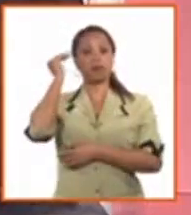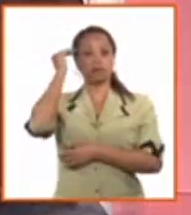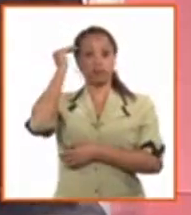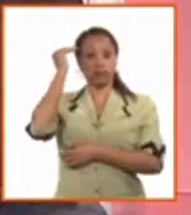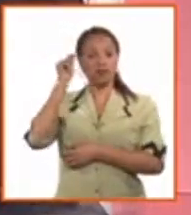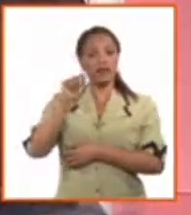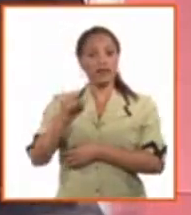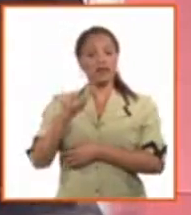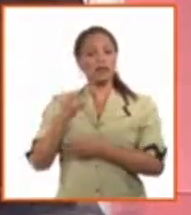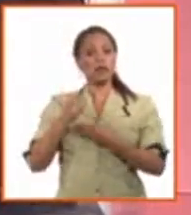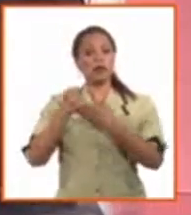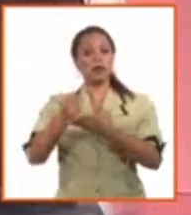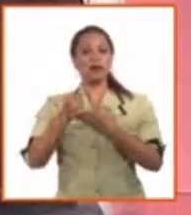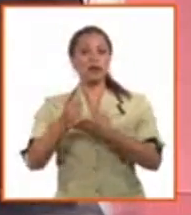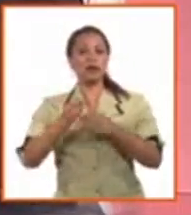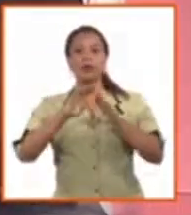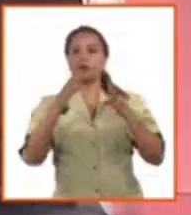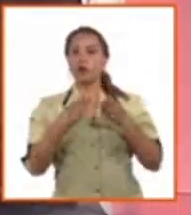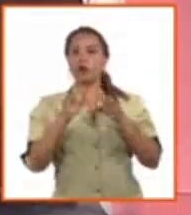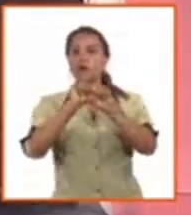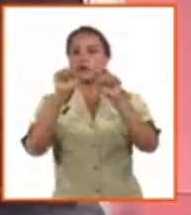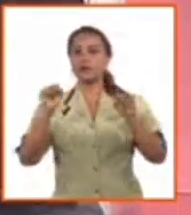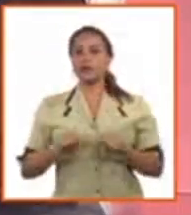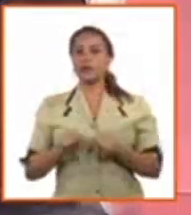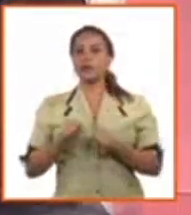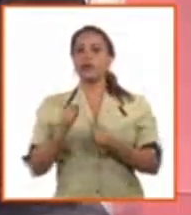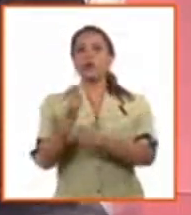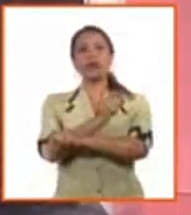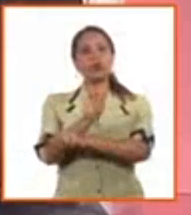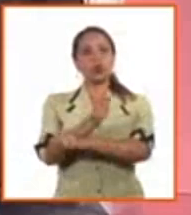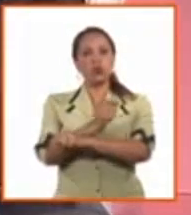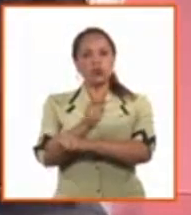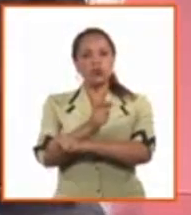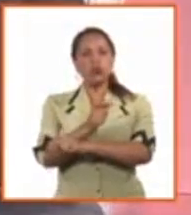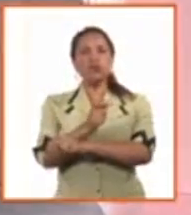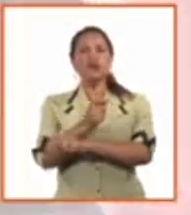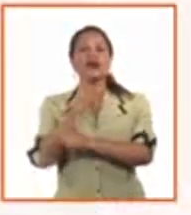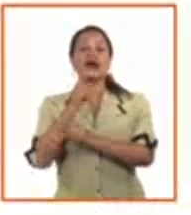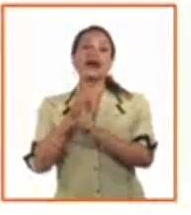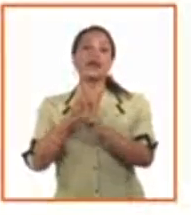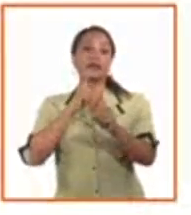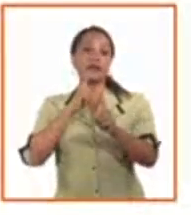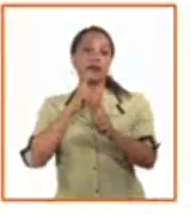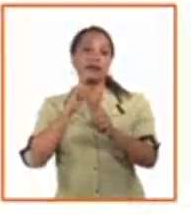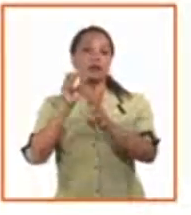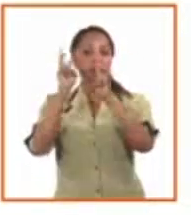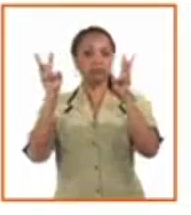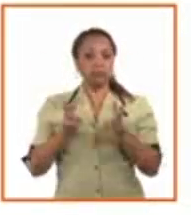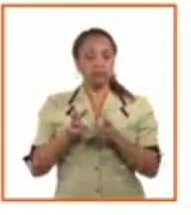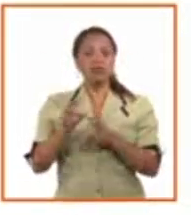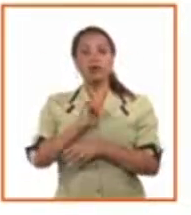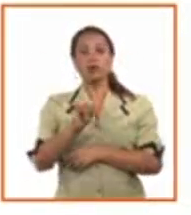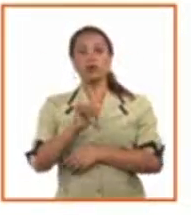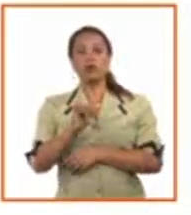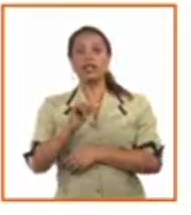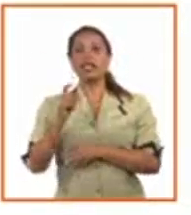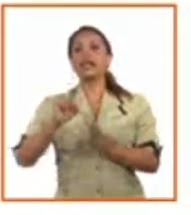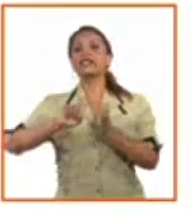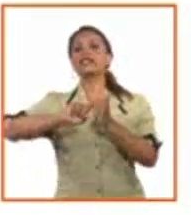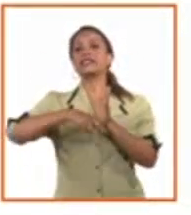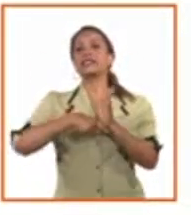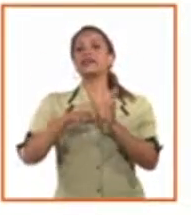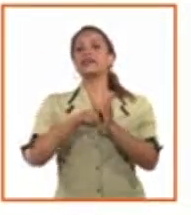que articula todo el sistema de cursos con a distancia y también trabaja la